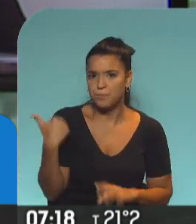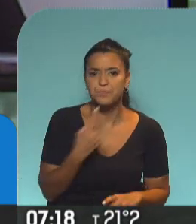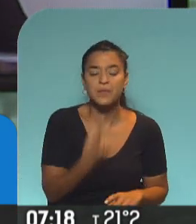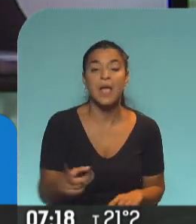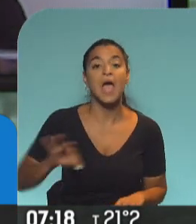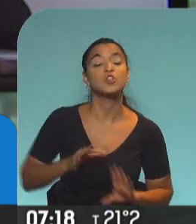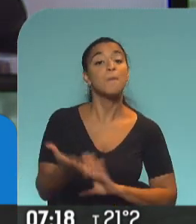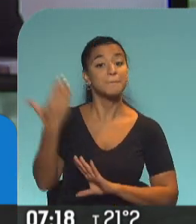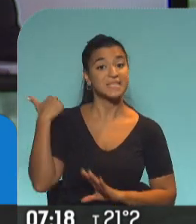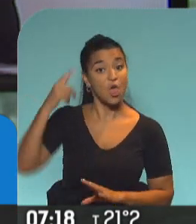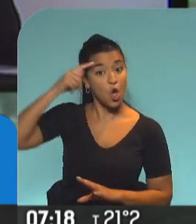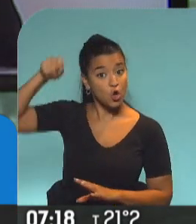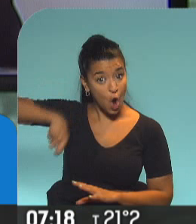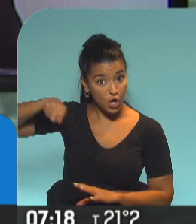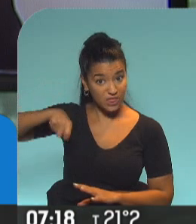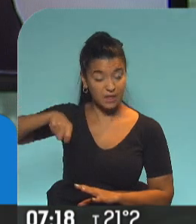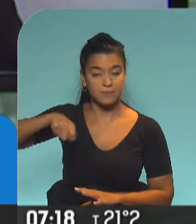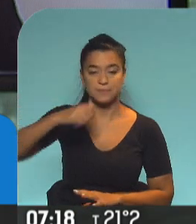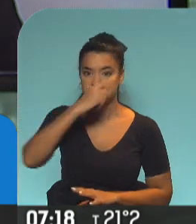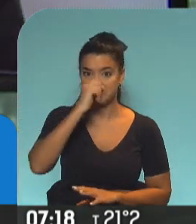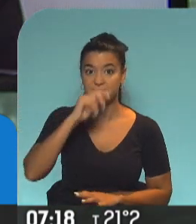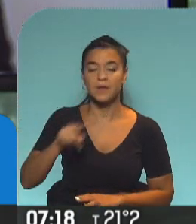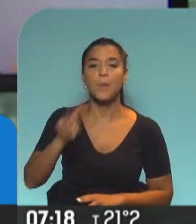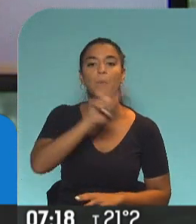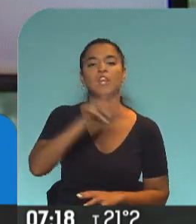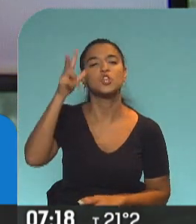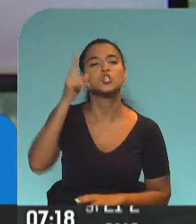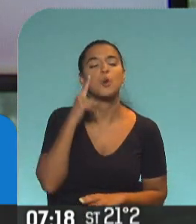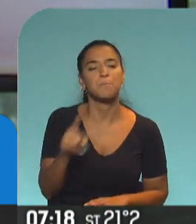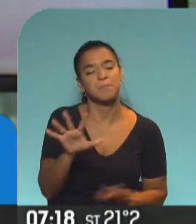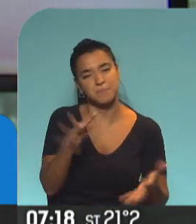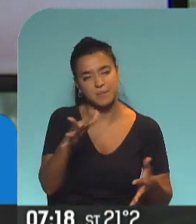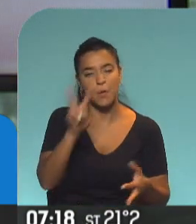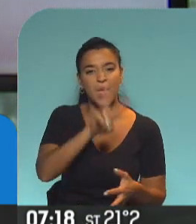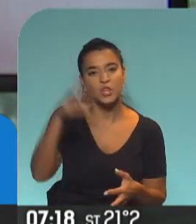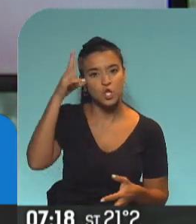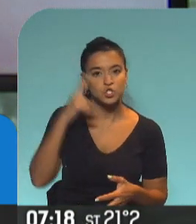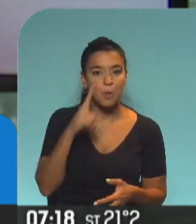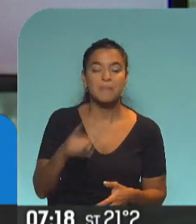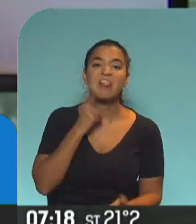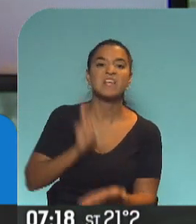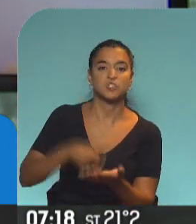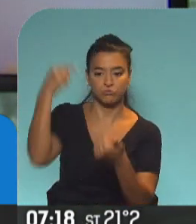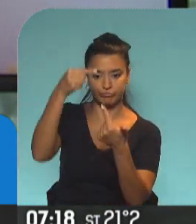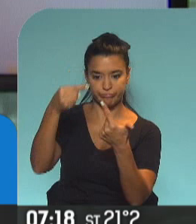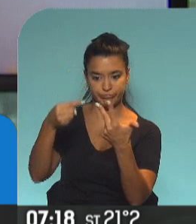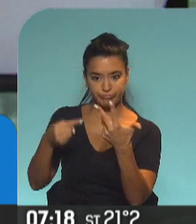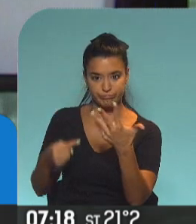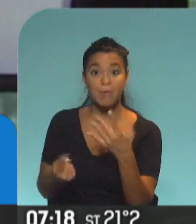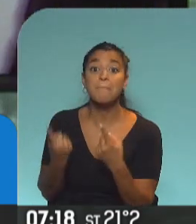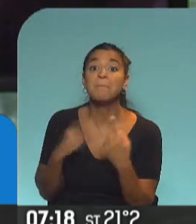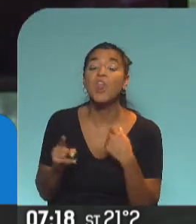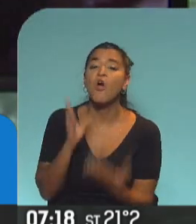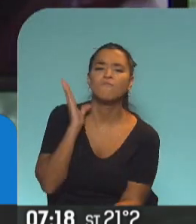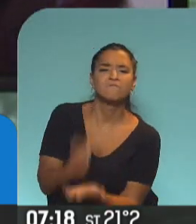año pasado la Corte emitió 28.000, aproximadamente 28.000 decisiones. Ahora, ¿cuántos fallos